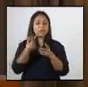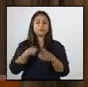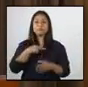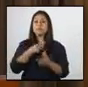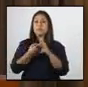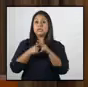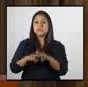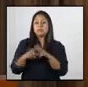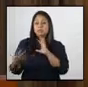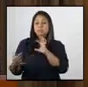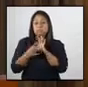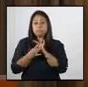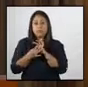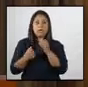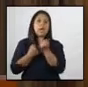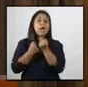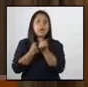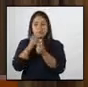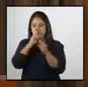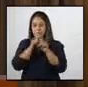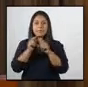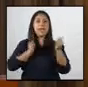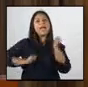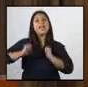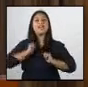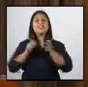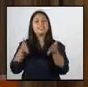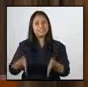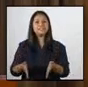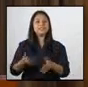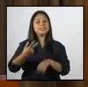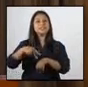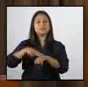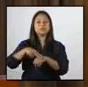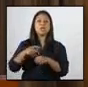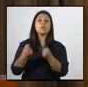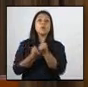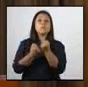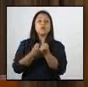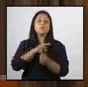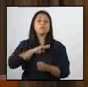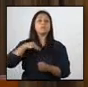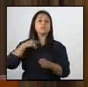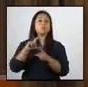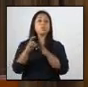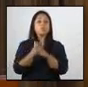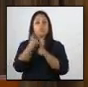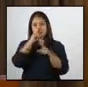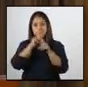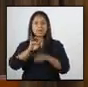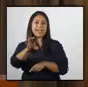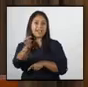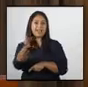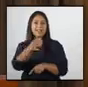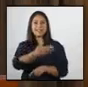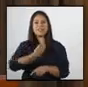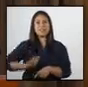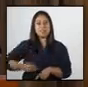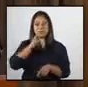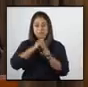colaboración y apoyo a los artistas nacionales a través del ministerio de cultura y deporte por el canal del gobierno en las redes sociales